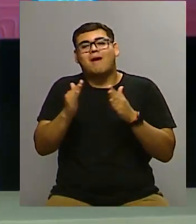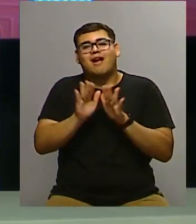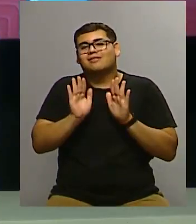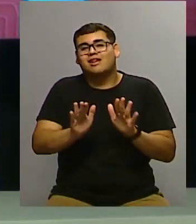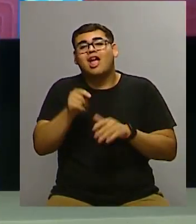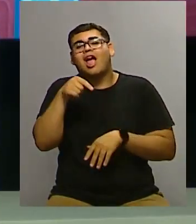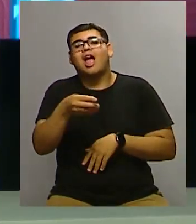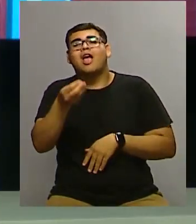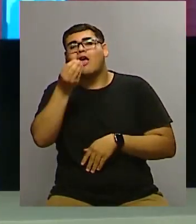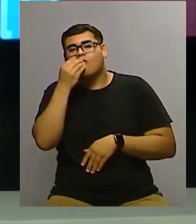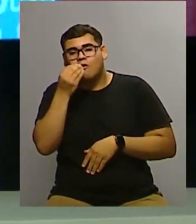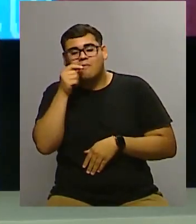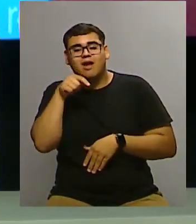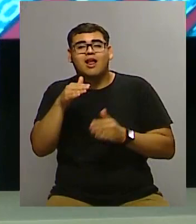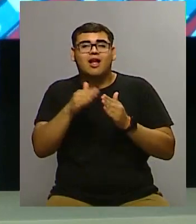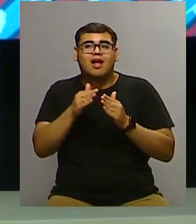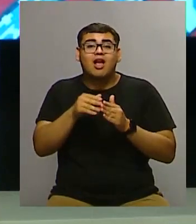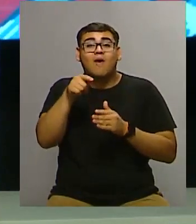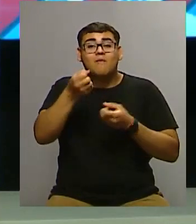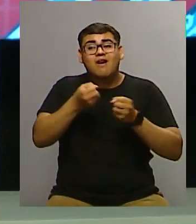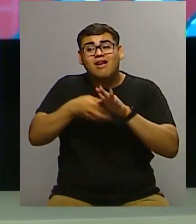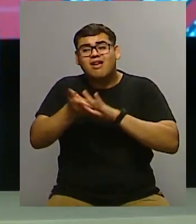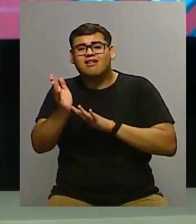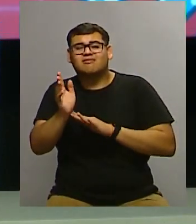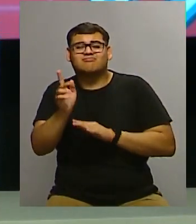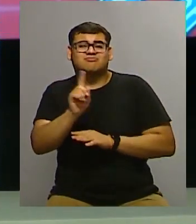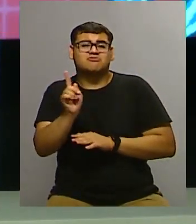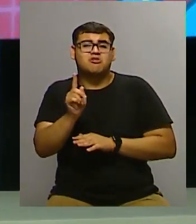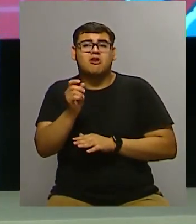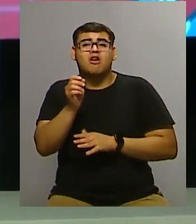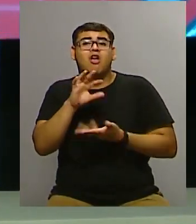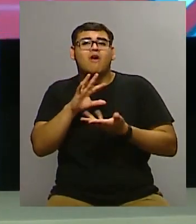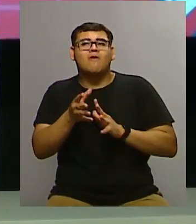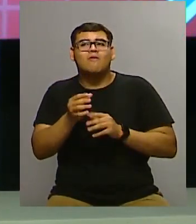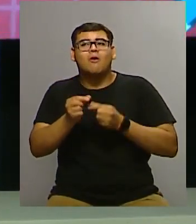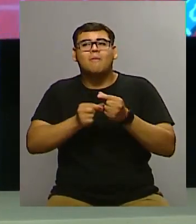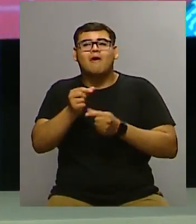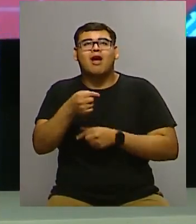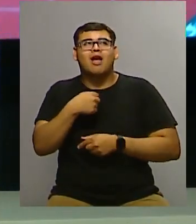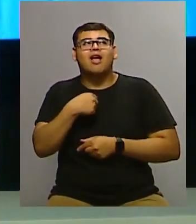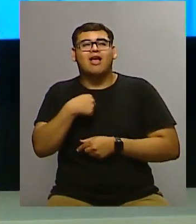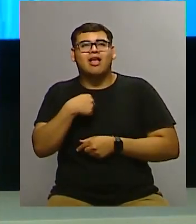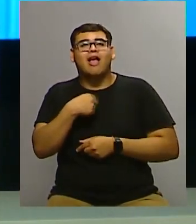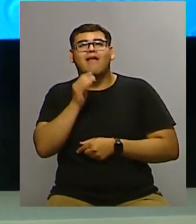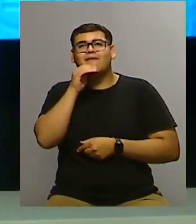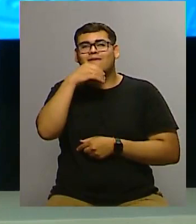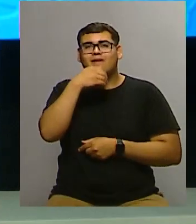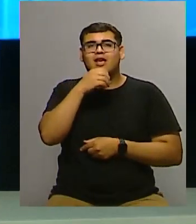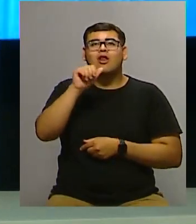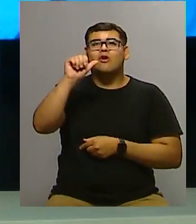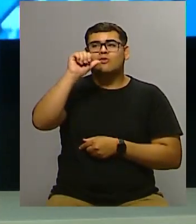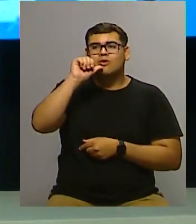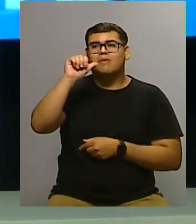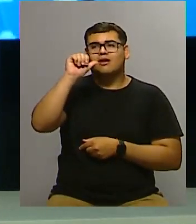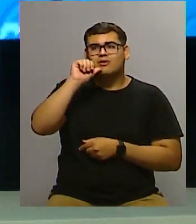en tu casa, no tenías que sacar el auto para manejar. Eso te permitió volver a tener momentos de consumo que habíamos perdido.